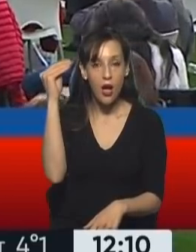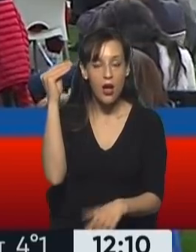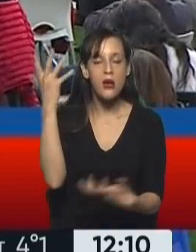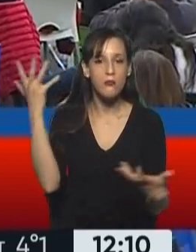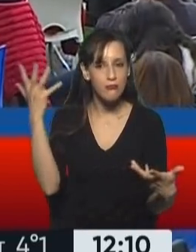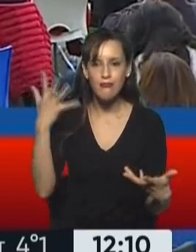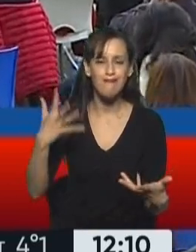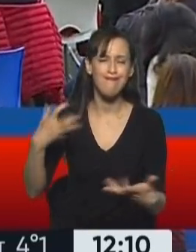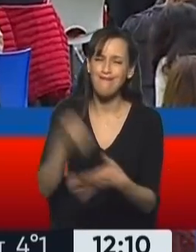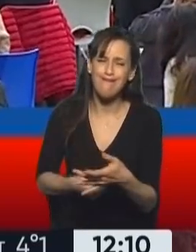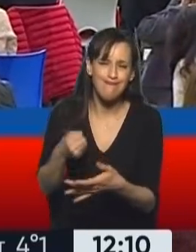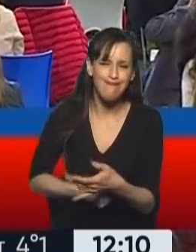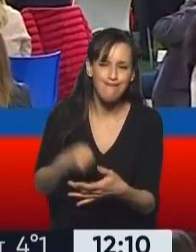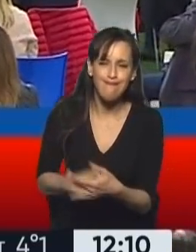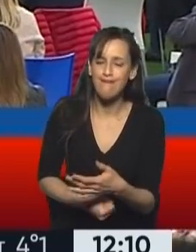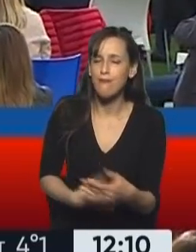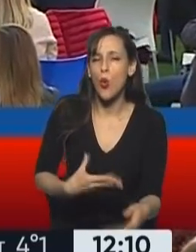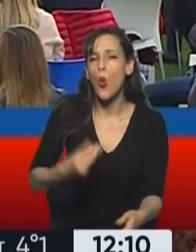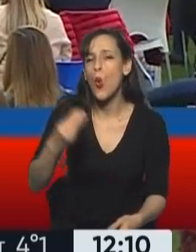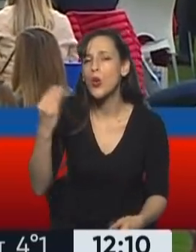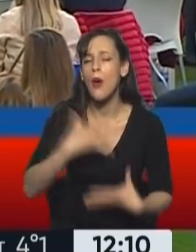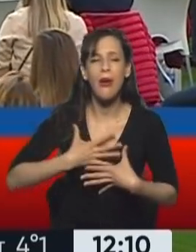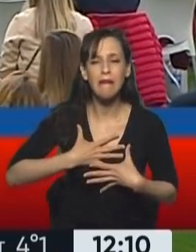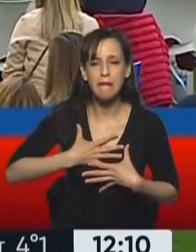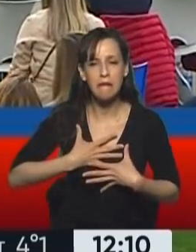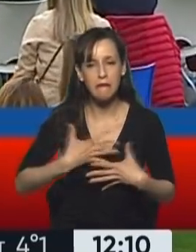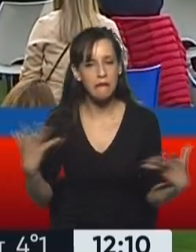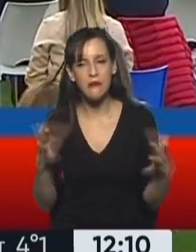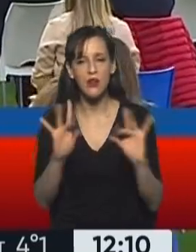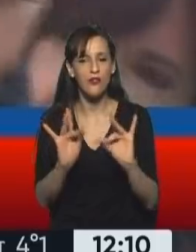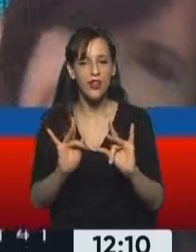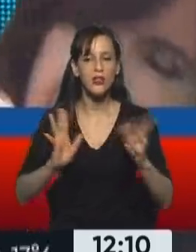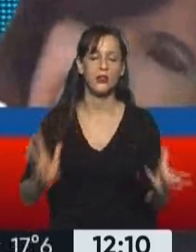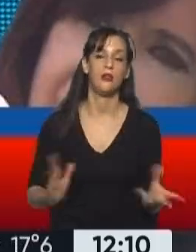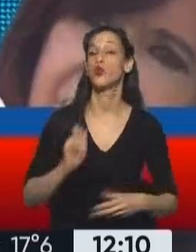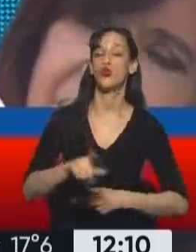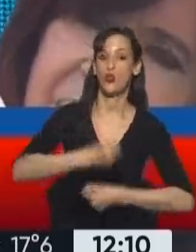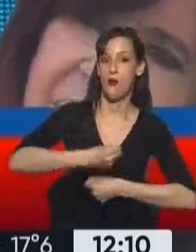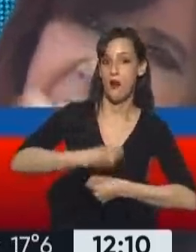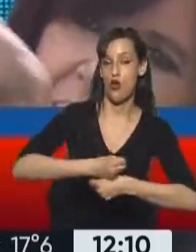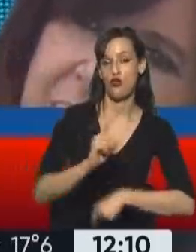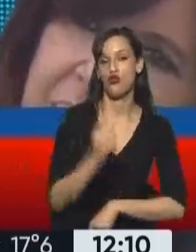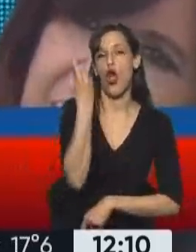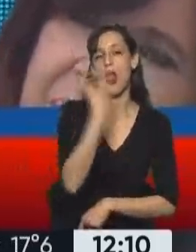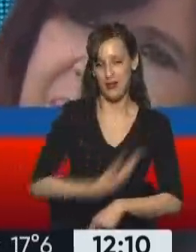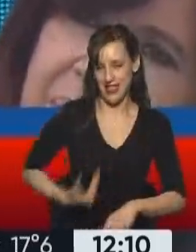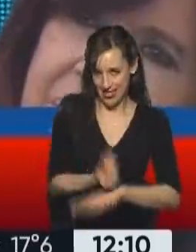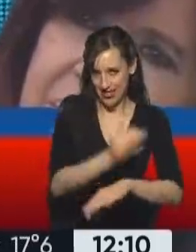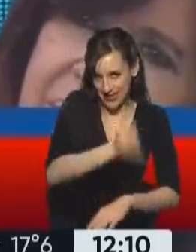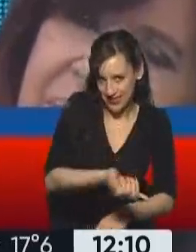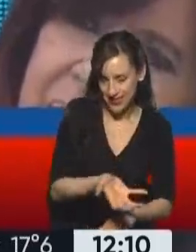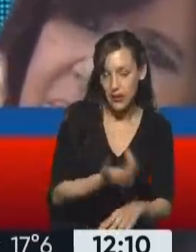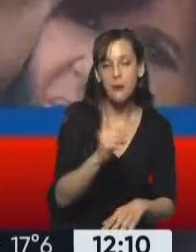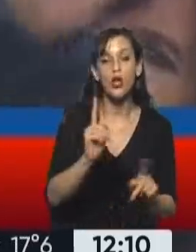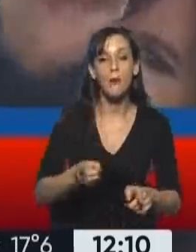casi en soledad, muchas veces respecto de la dirigencia, pero sí muy acompañada por su pueblo